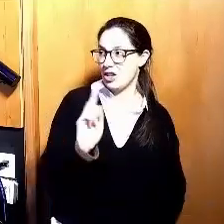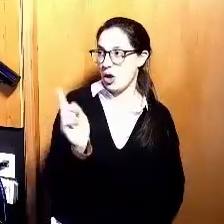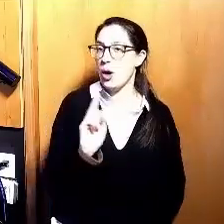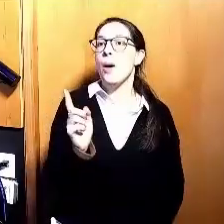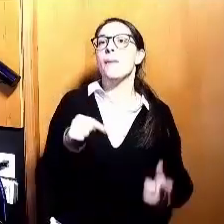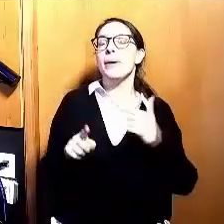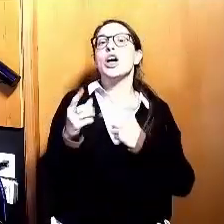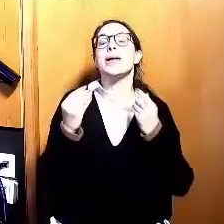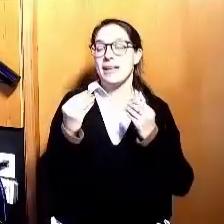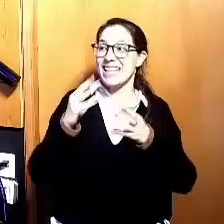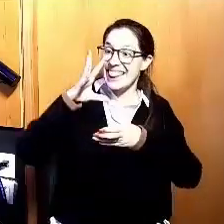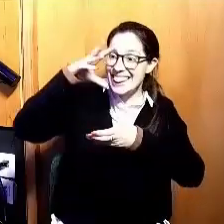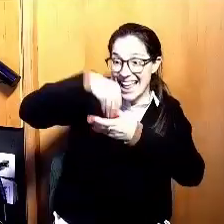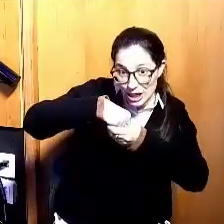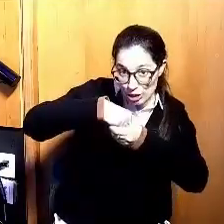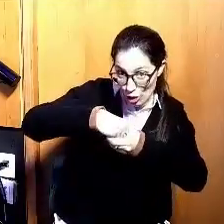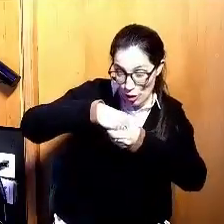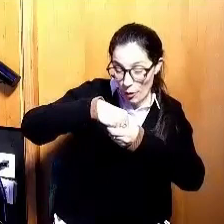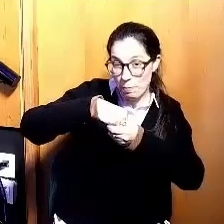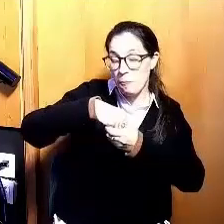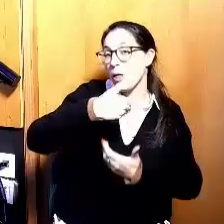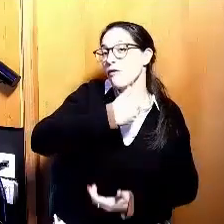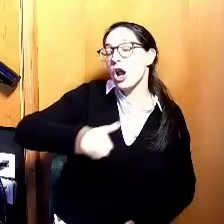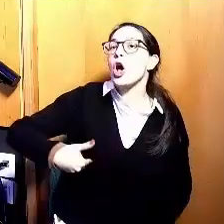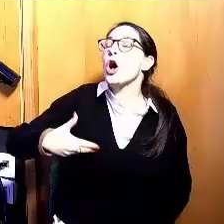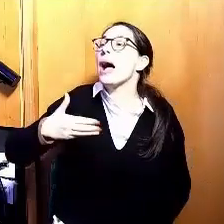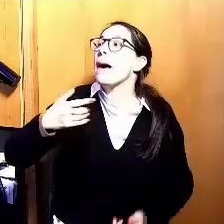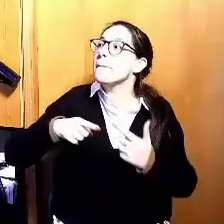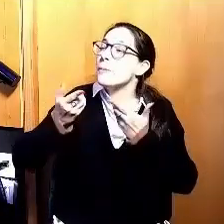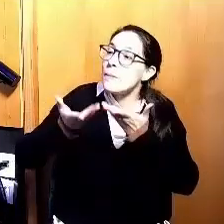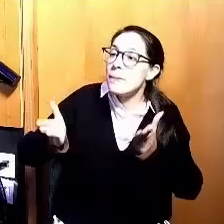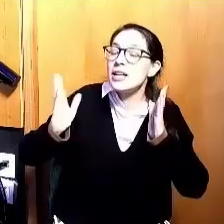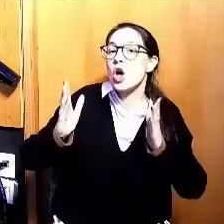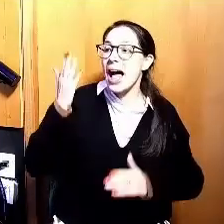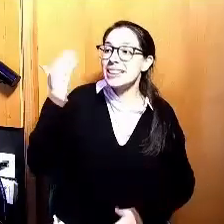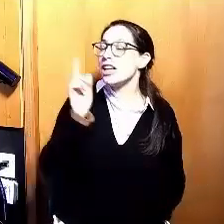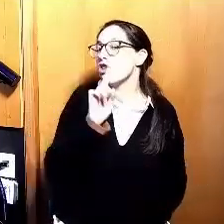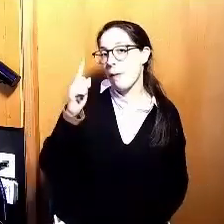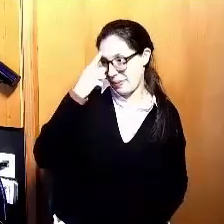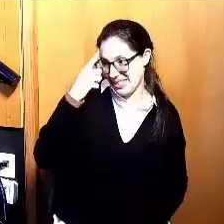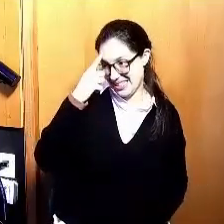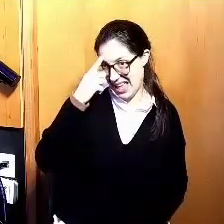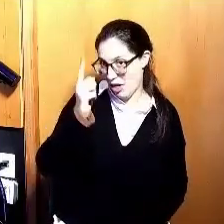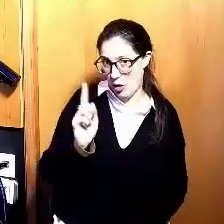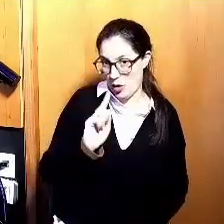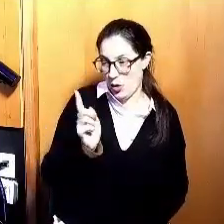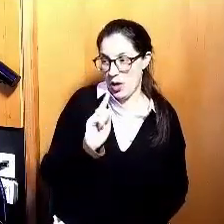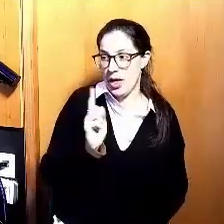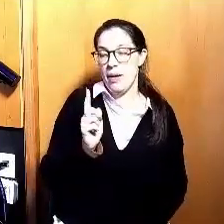sistemas internos dentro del gobierno, en el momento en el que fueron instalados, no habían sido pensados para que los datos fuesen